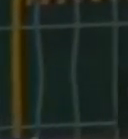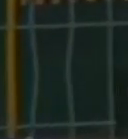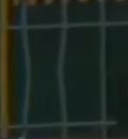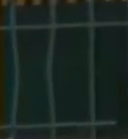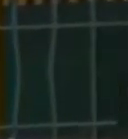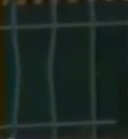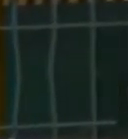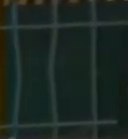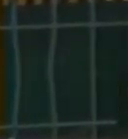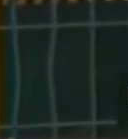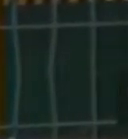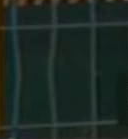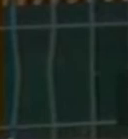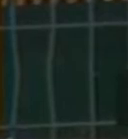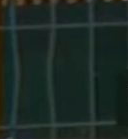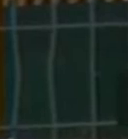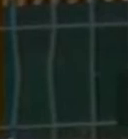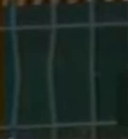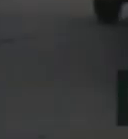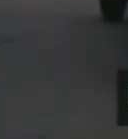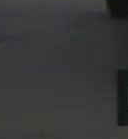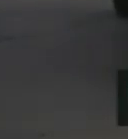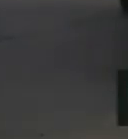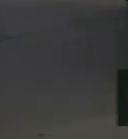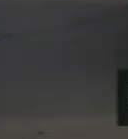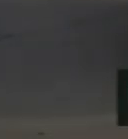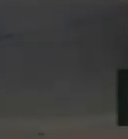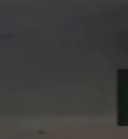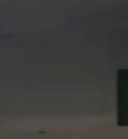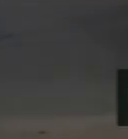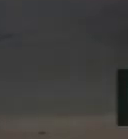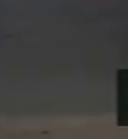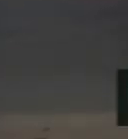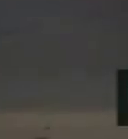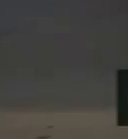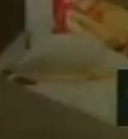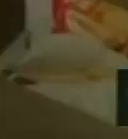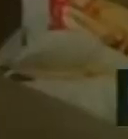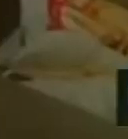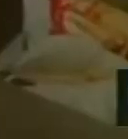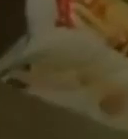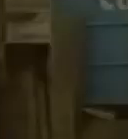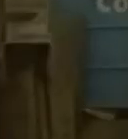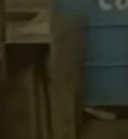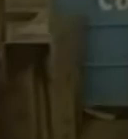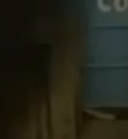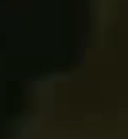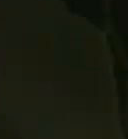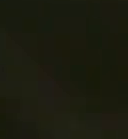decidieron suspender la entrega de productos derivados de la leche en los supermercados. La entrega de leche fresca está asegurada.